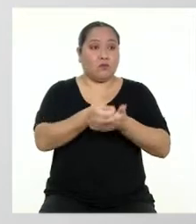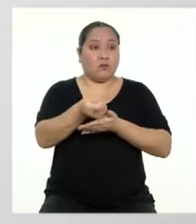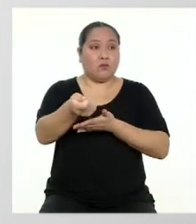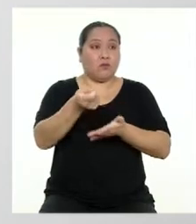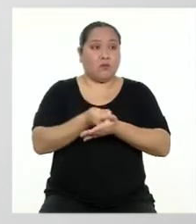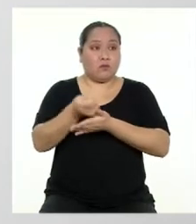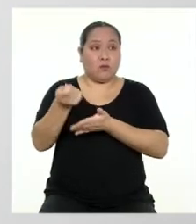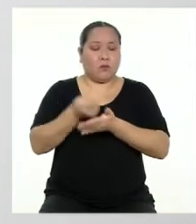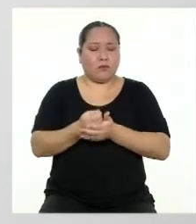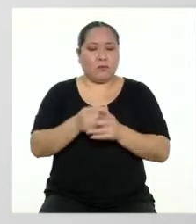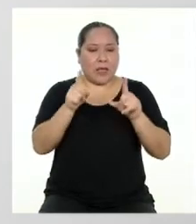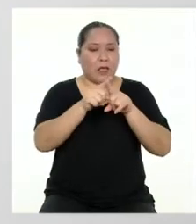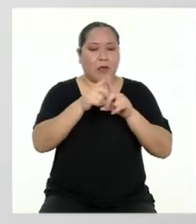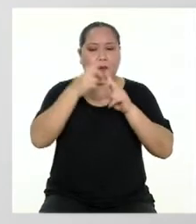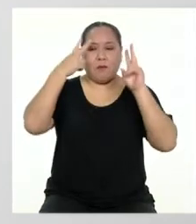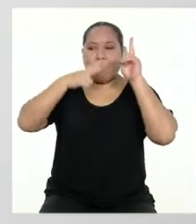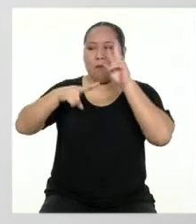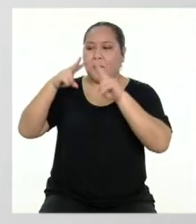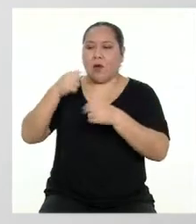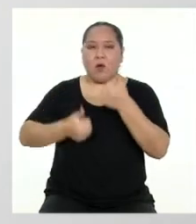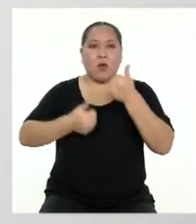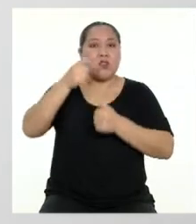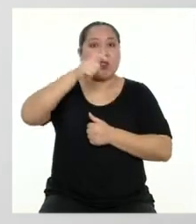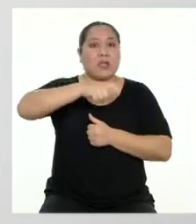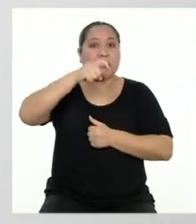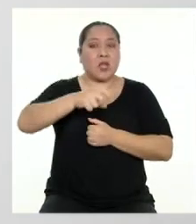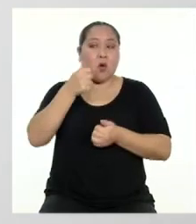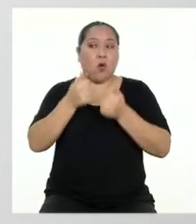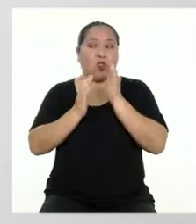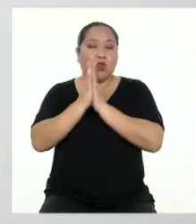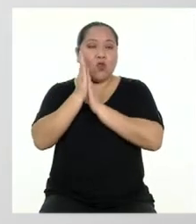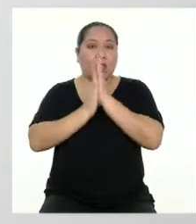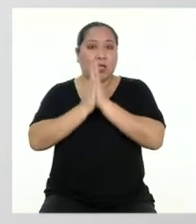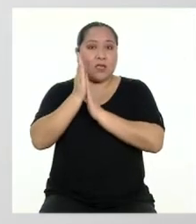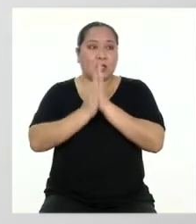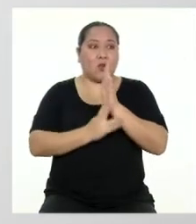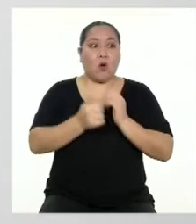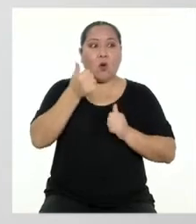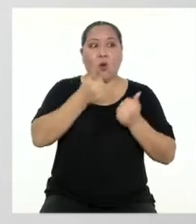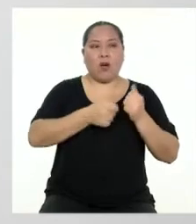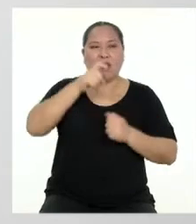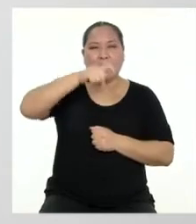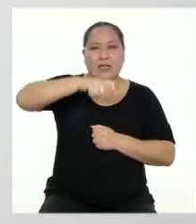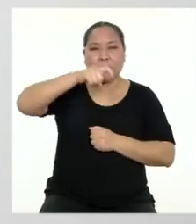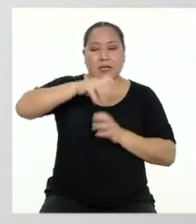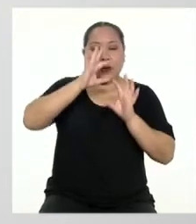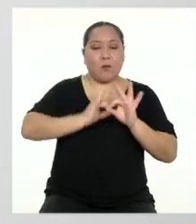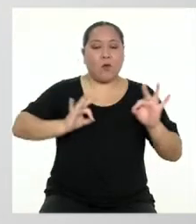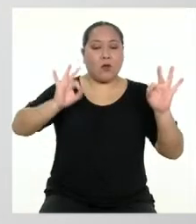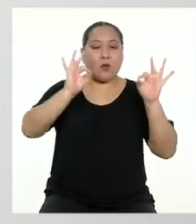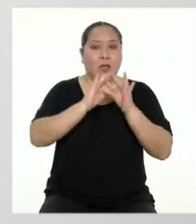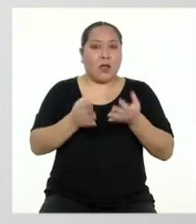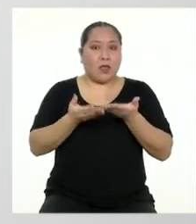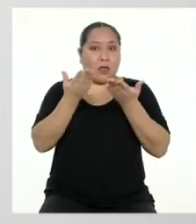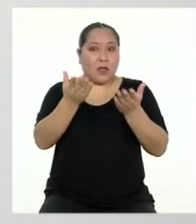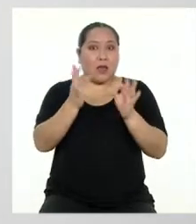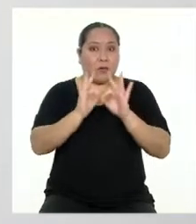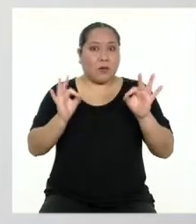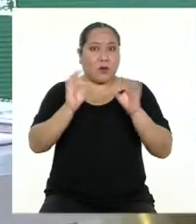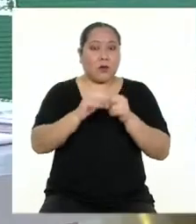a identificar qué son necesidades y qué son deseos. A qué necesidad es importante darle prioridad y cuáles se